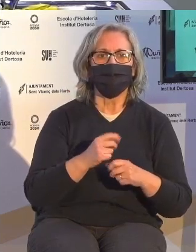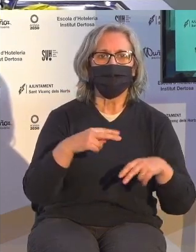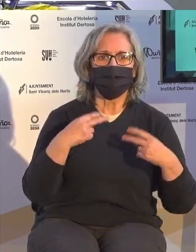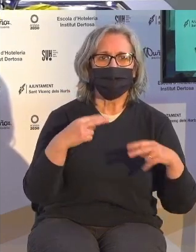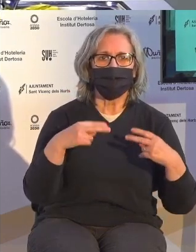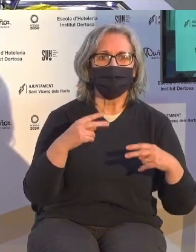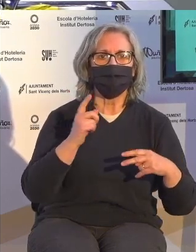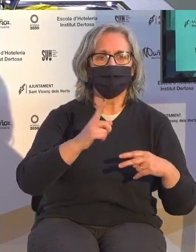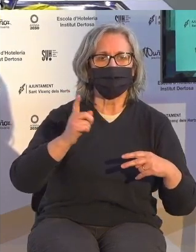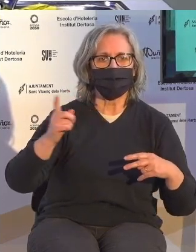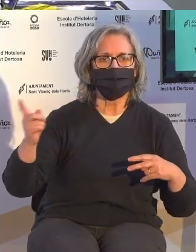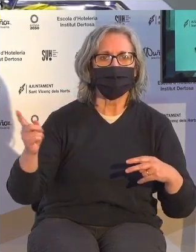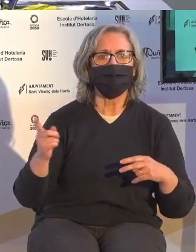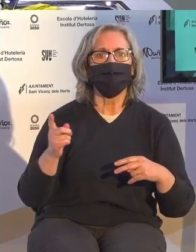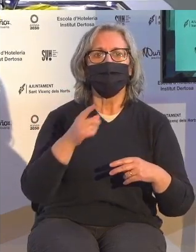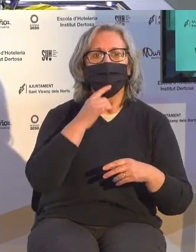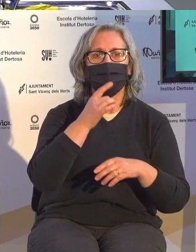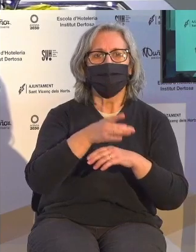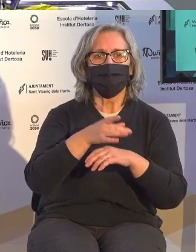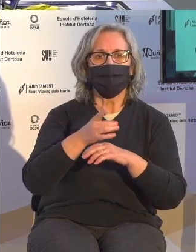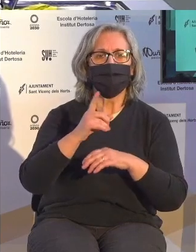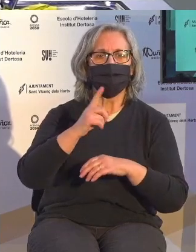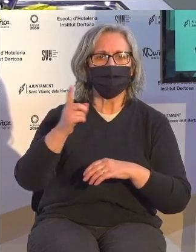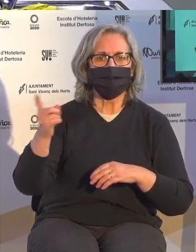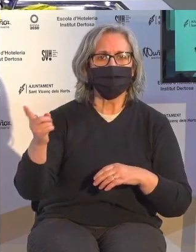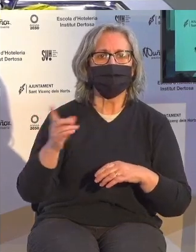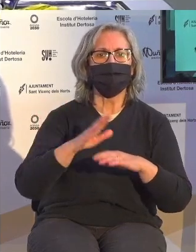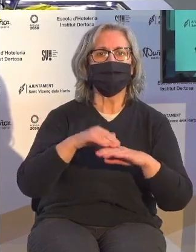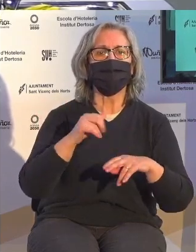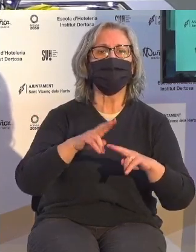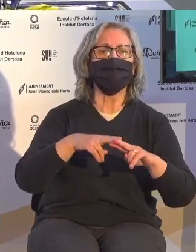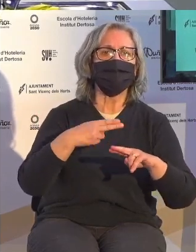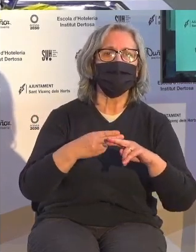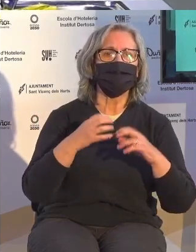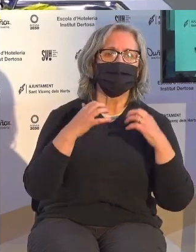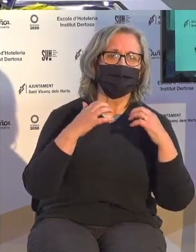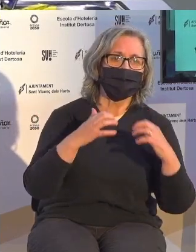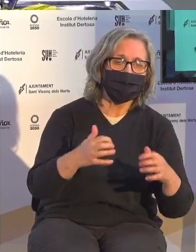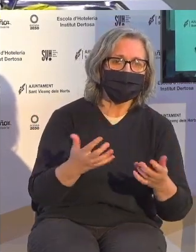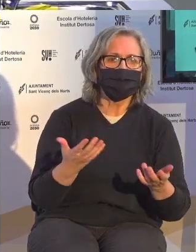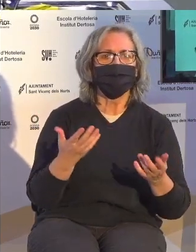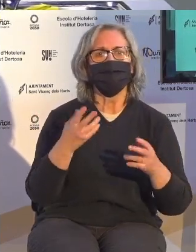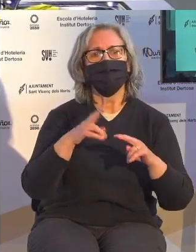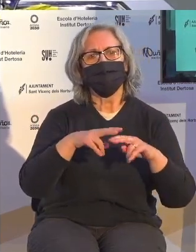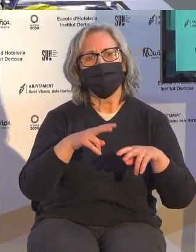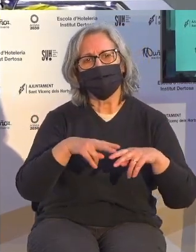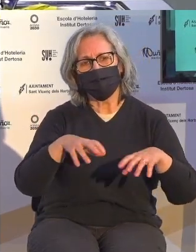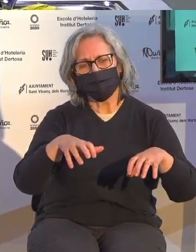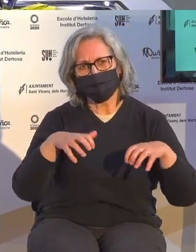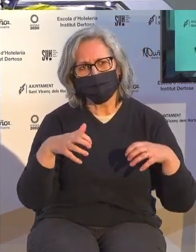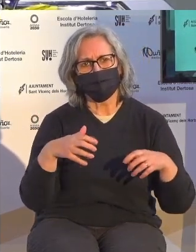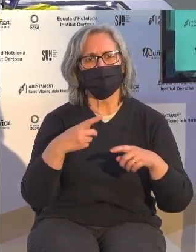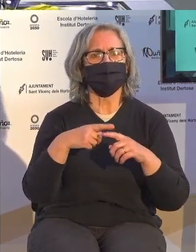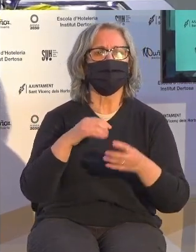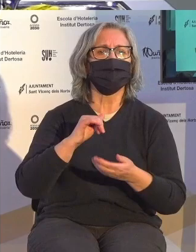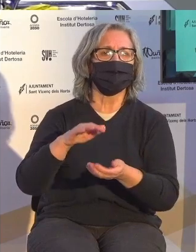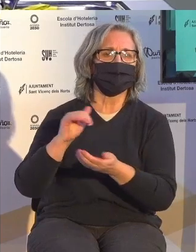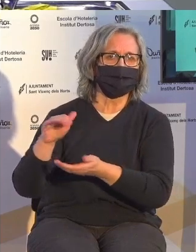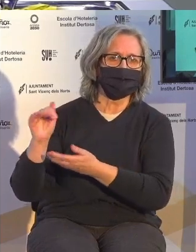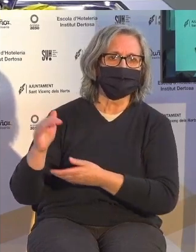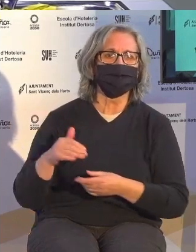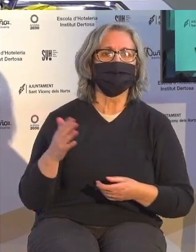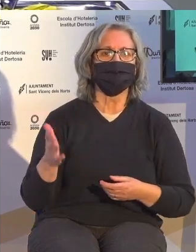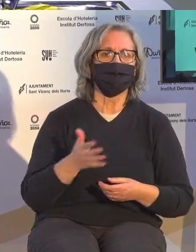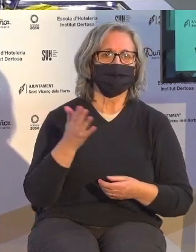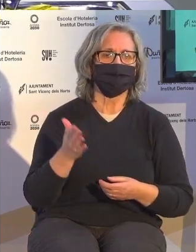haciendo pasteles de bodas haciendo externos caterings y ahora trabajo